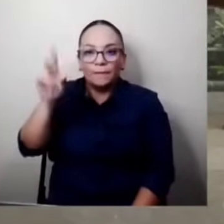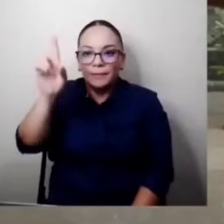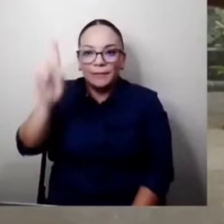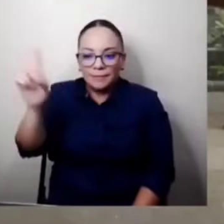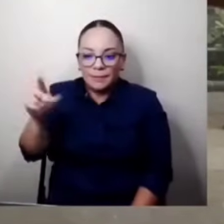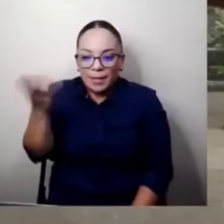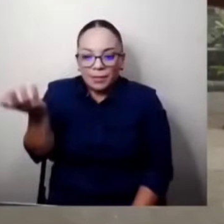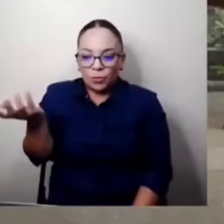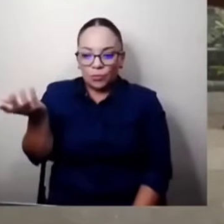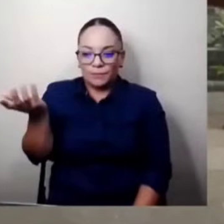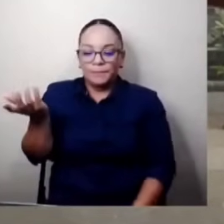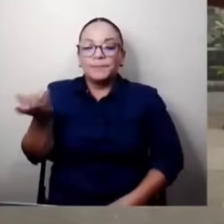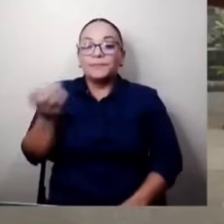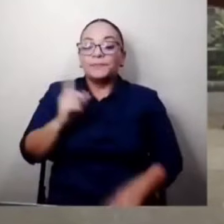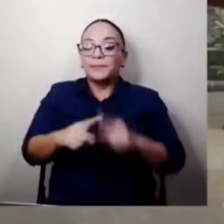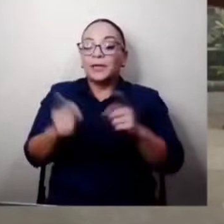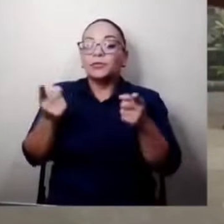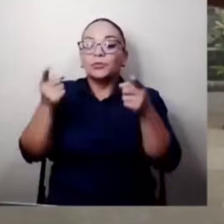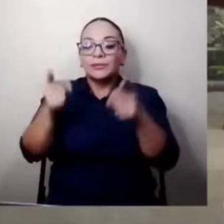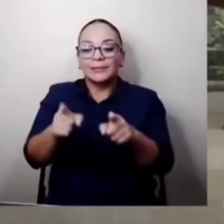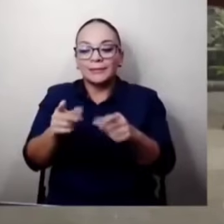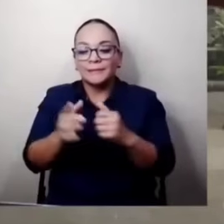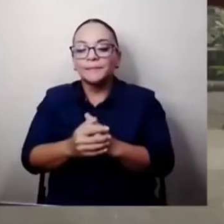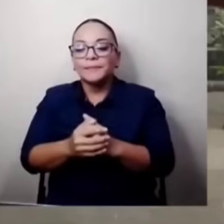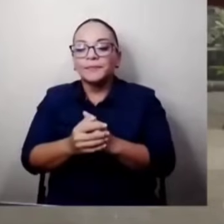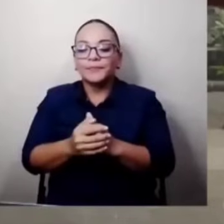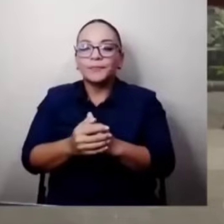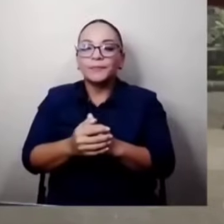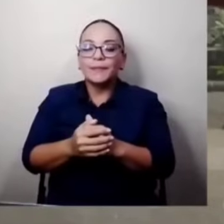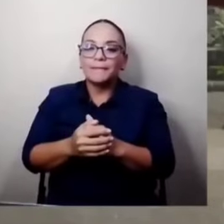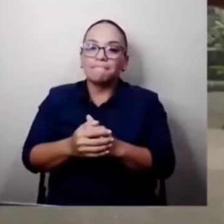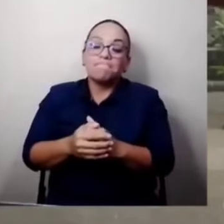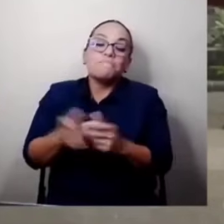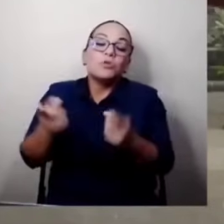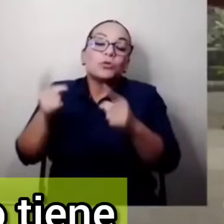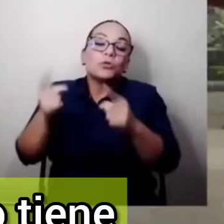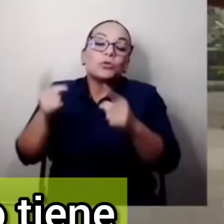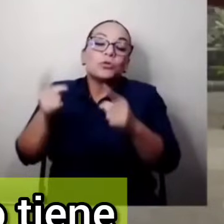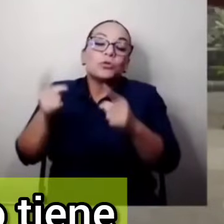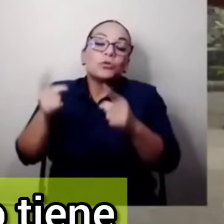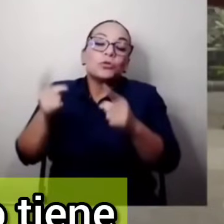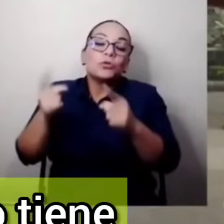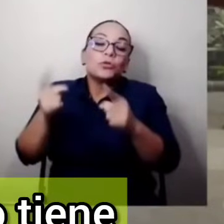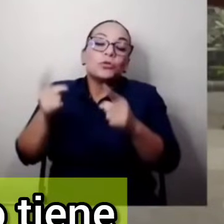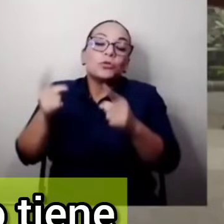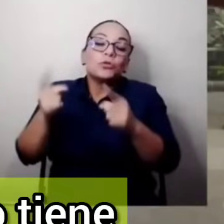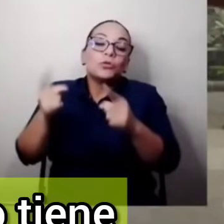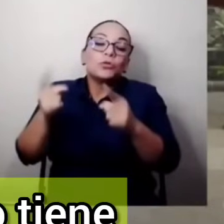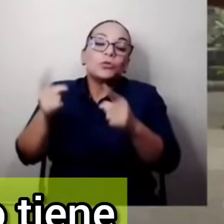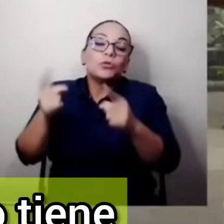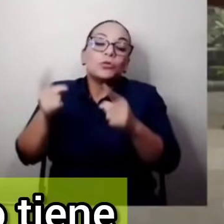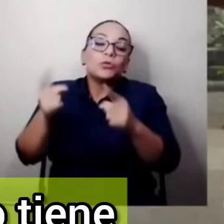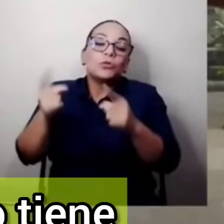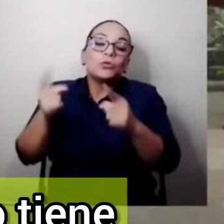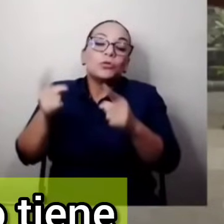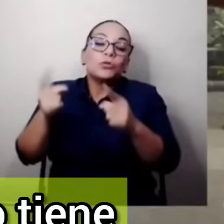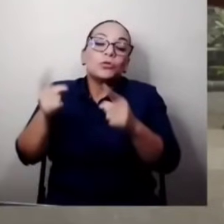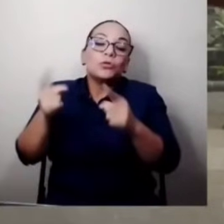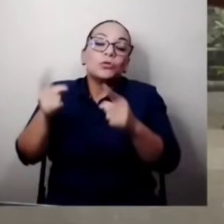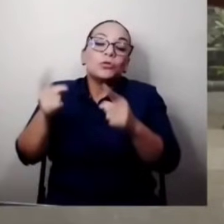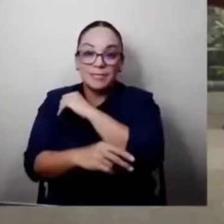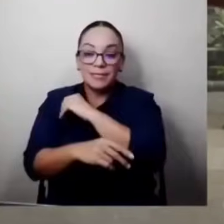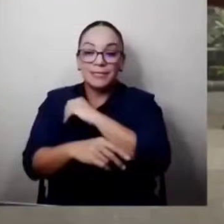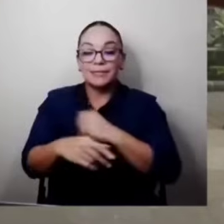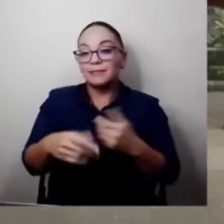Sucede y ocurre, como dicen, ocurre y sucede, como dicen algunas personas, que el país donde está basado Huawei no tiene